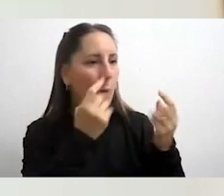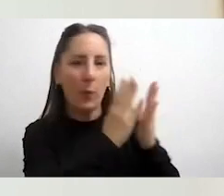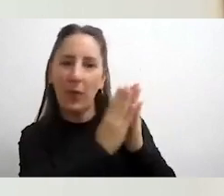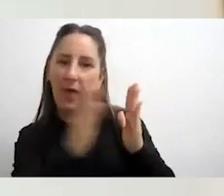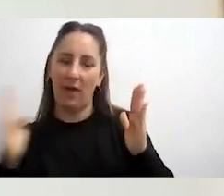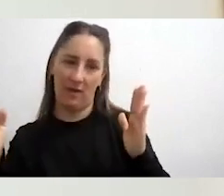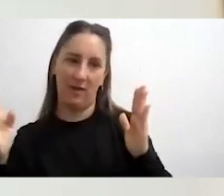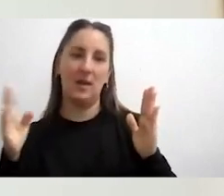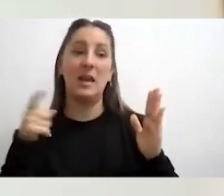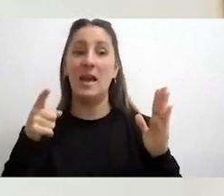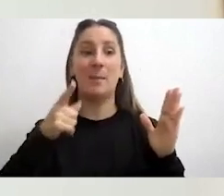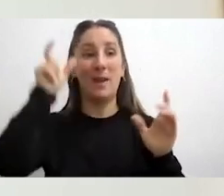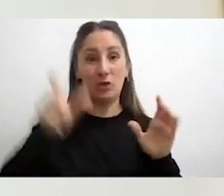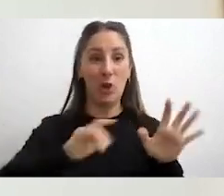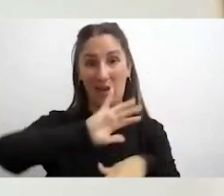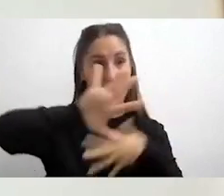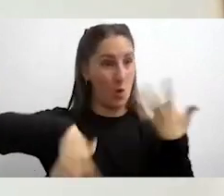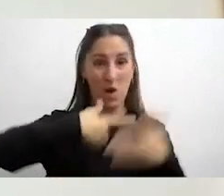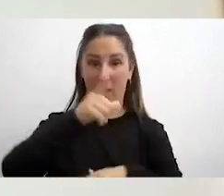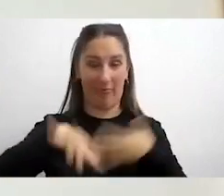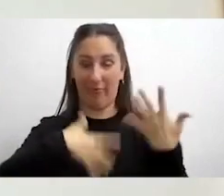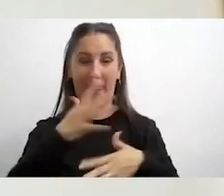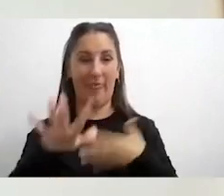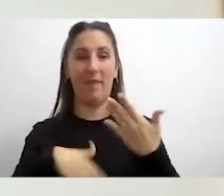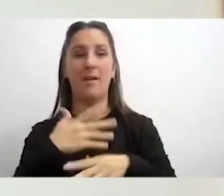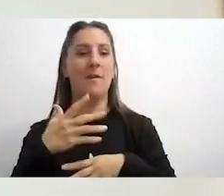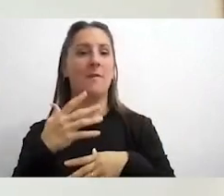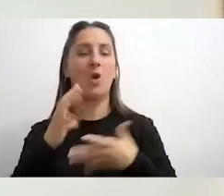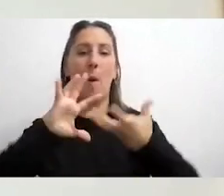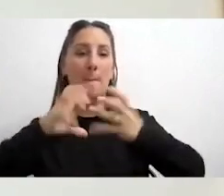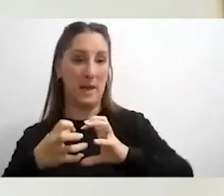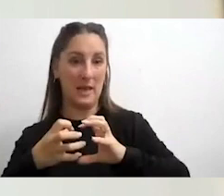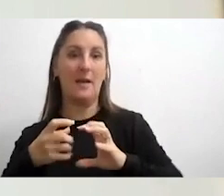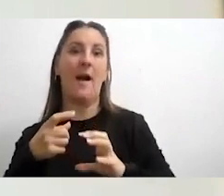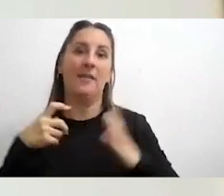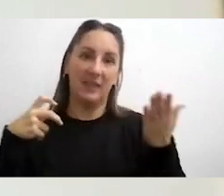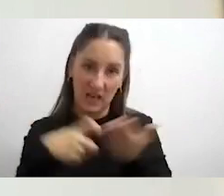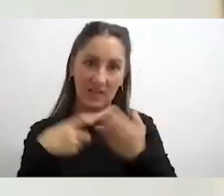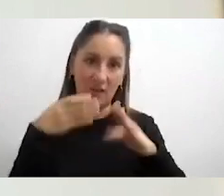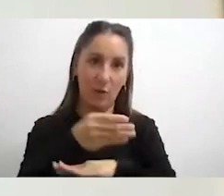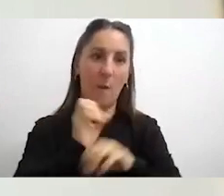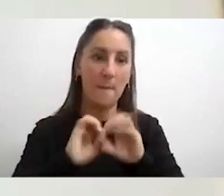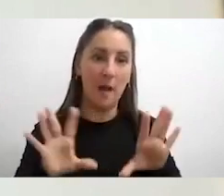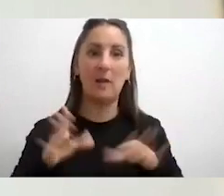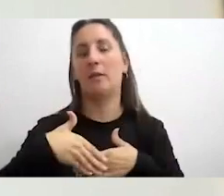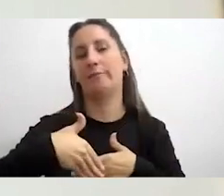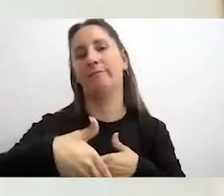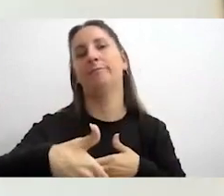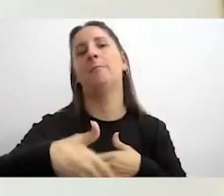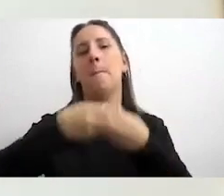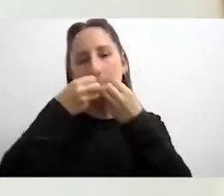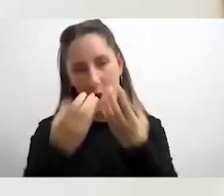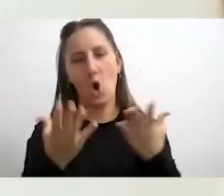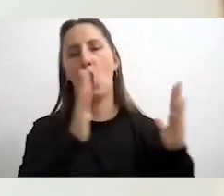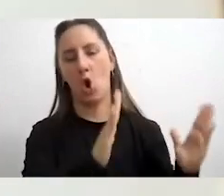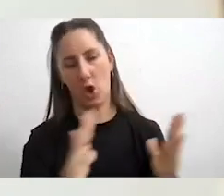es el desorganizado que quizás termina en unas fiscales, si usted se termina mal, y después, obviamente, de ahí en adelante empieza a hacer las cosas un poquito más ordenadas.